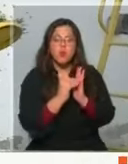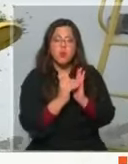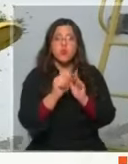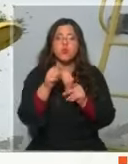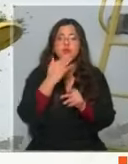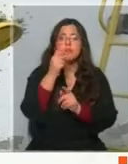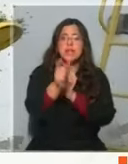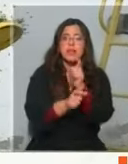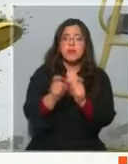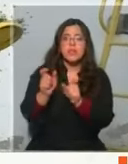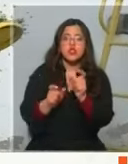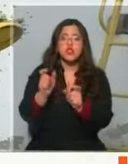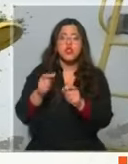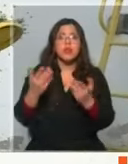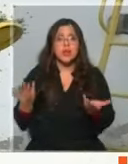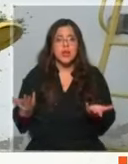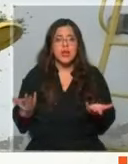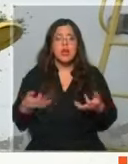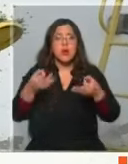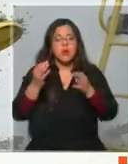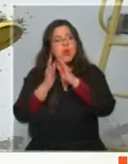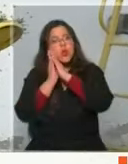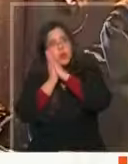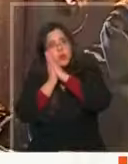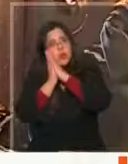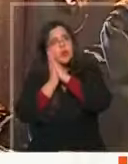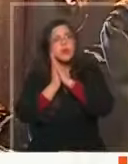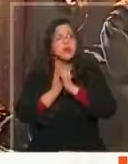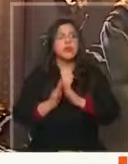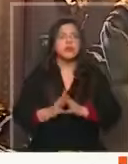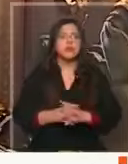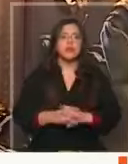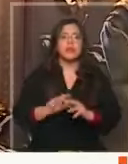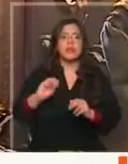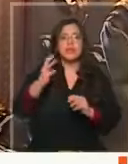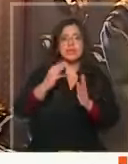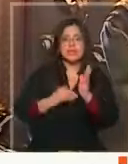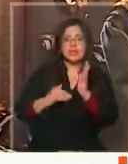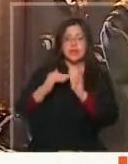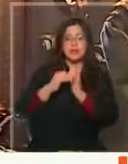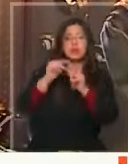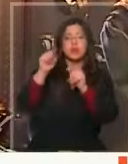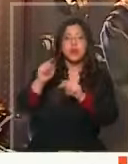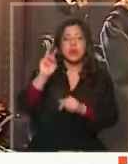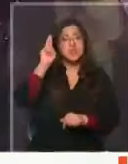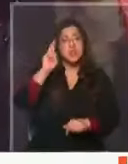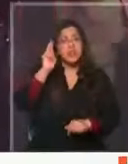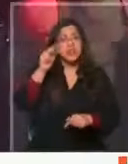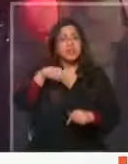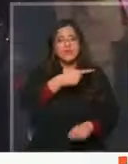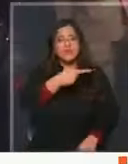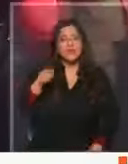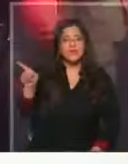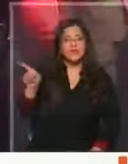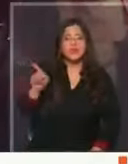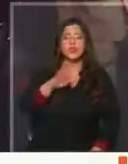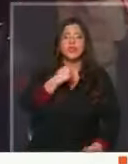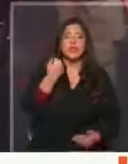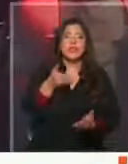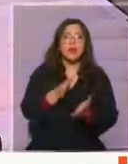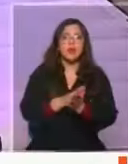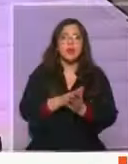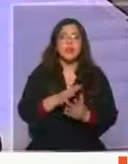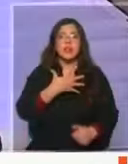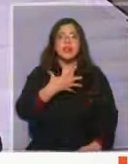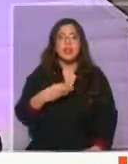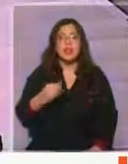personas lamentablemente estaban durmiendo en el tercer piso. Este caso hace recordar el registrado durante la semana con el fallecimiento del hijo